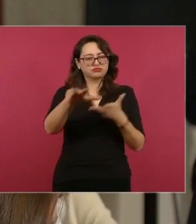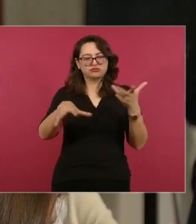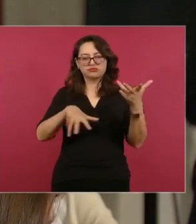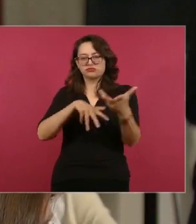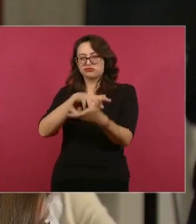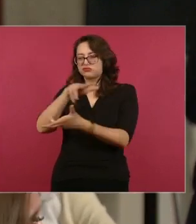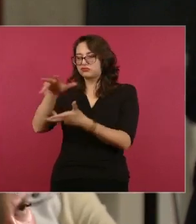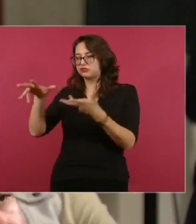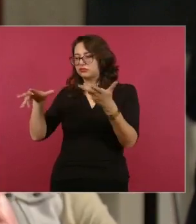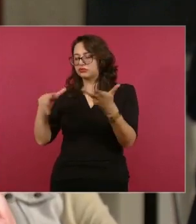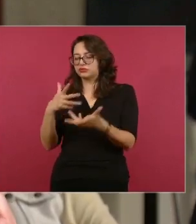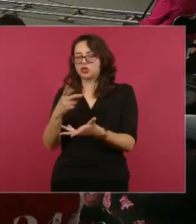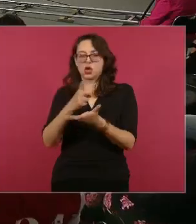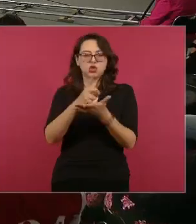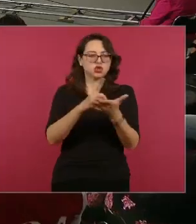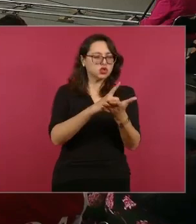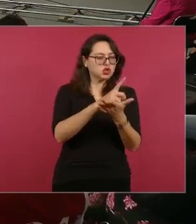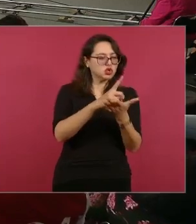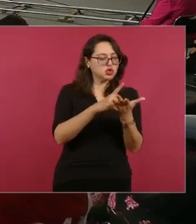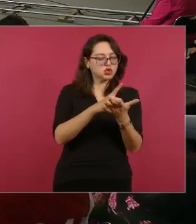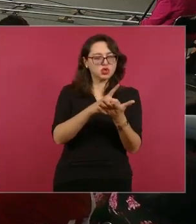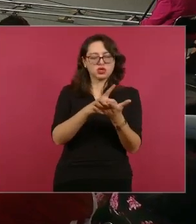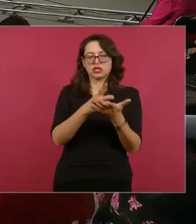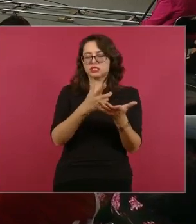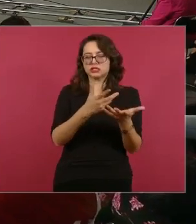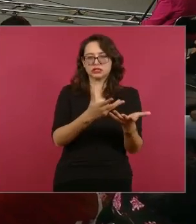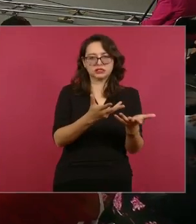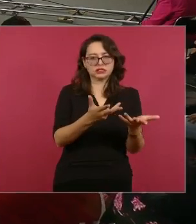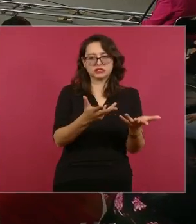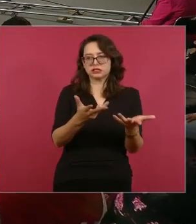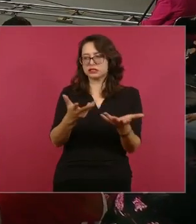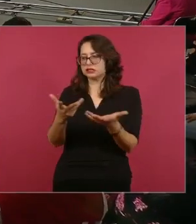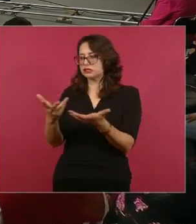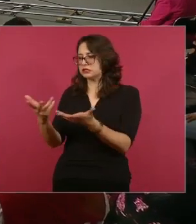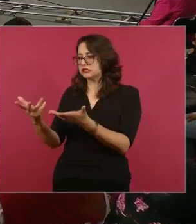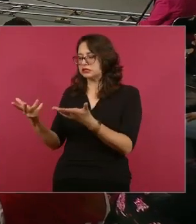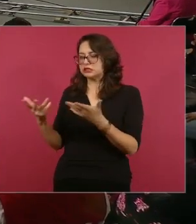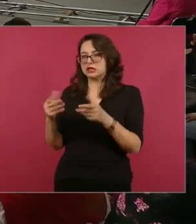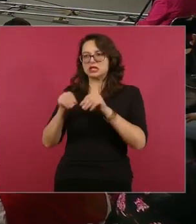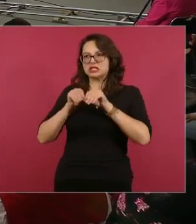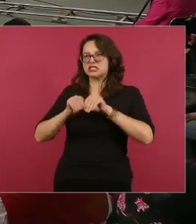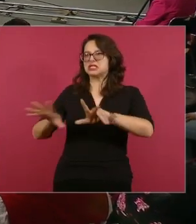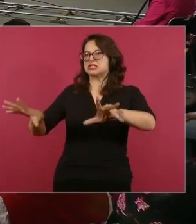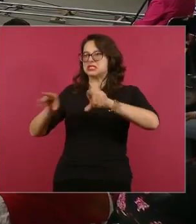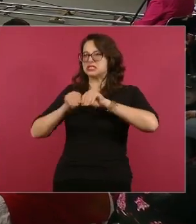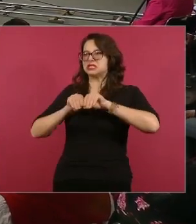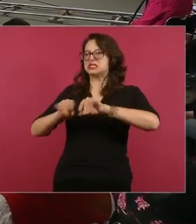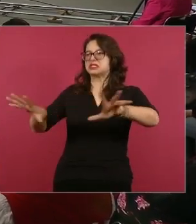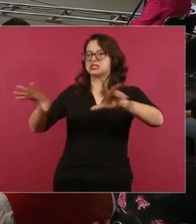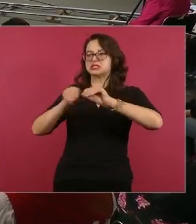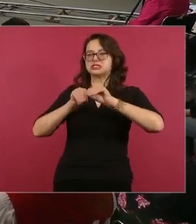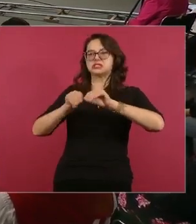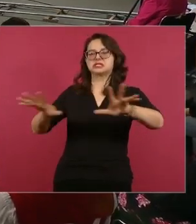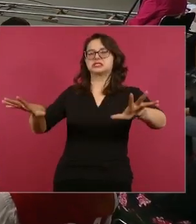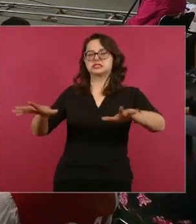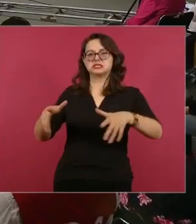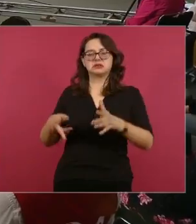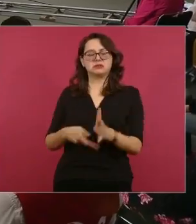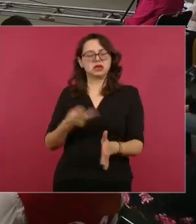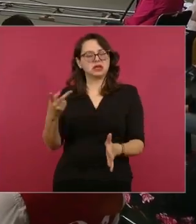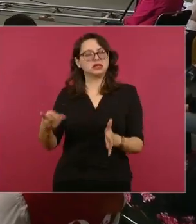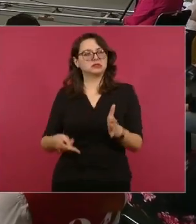narco y ahorita las encuestas que nos acaba de dar a conocer el vocero